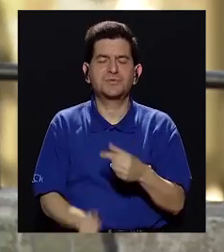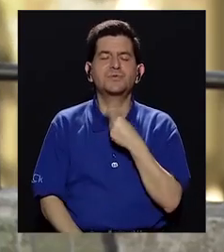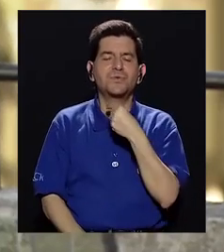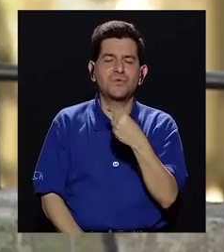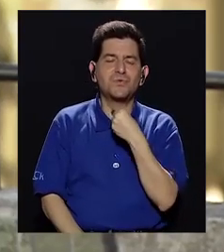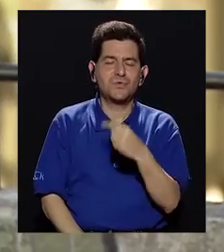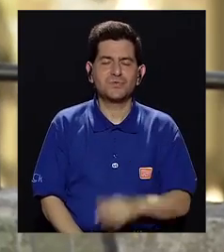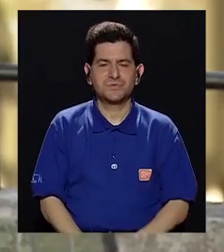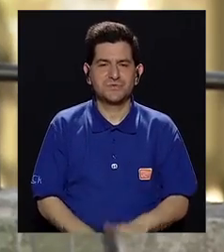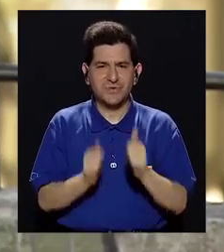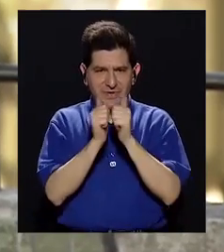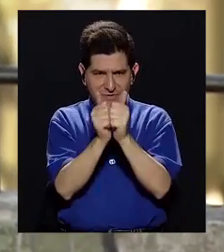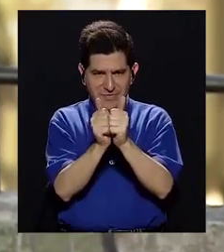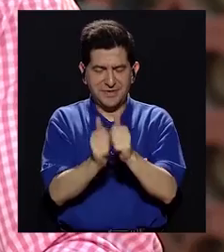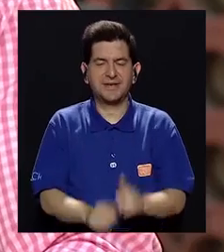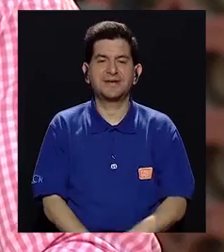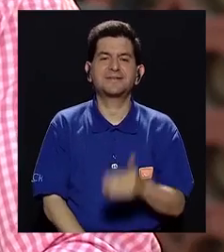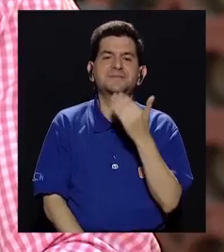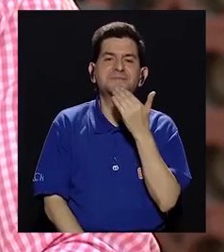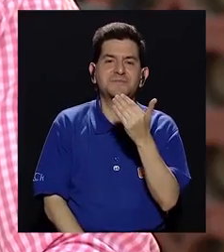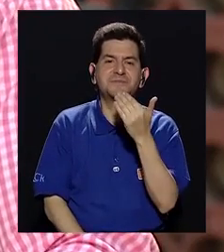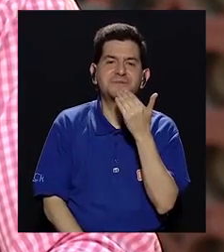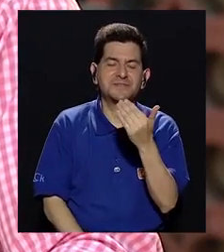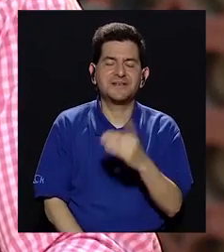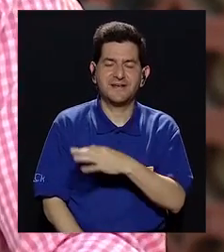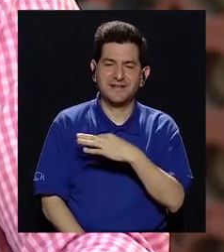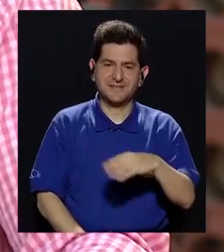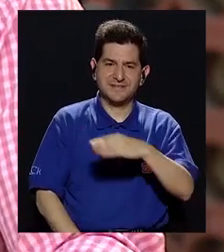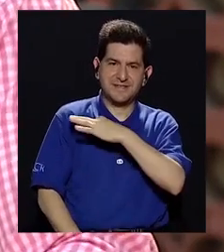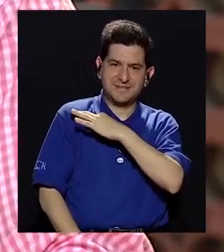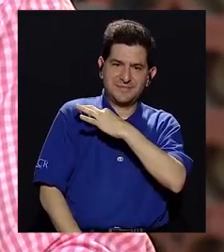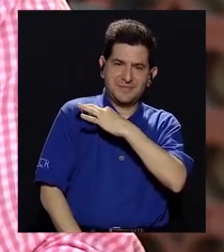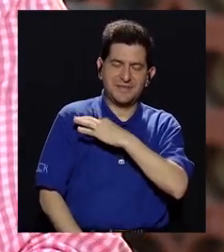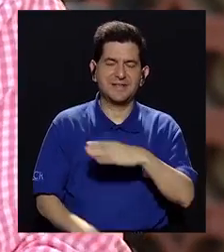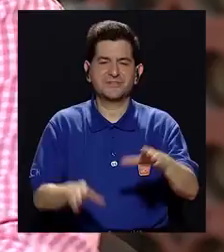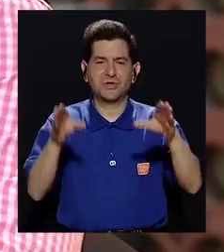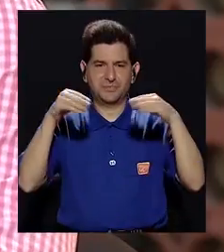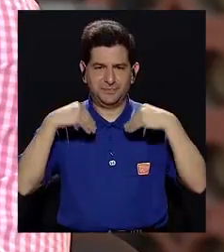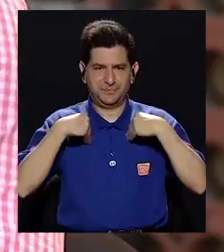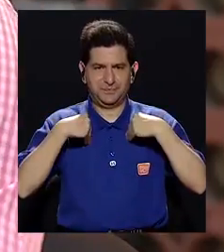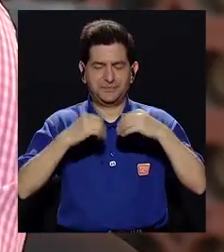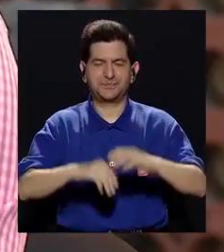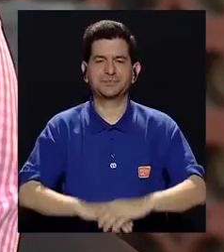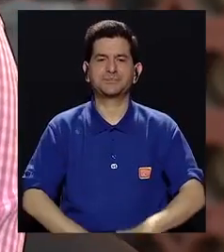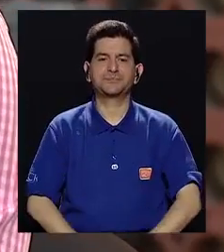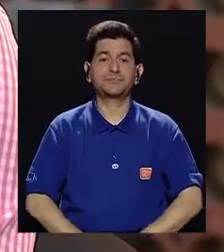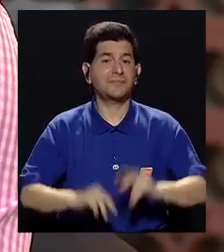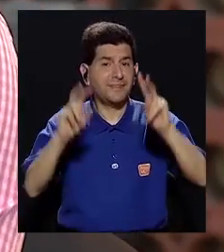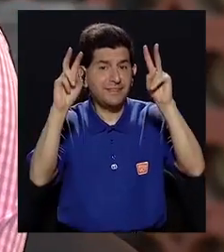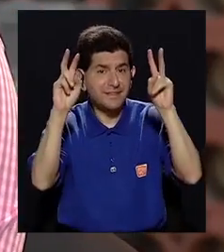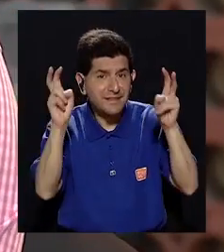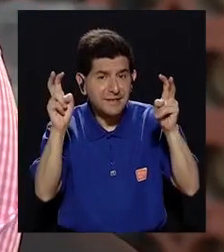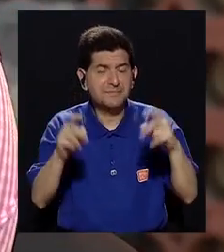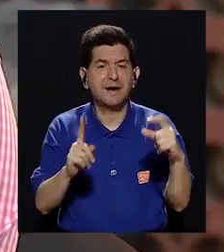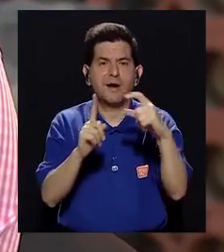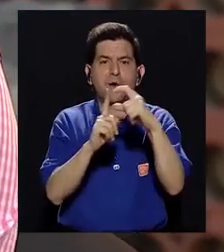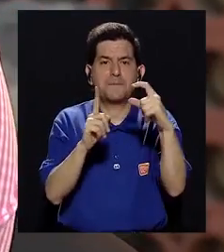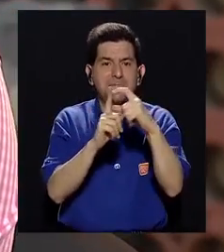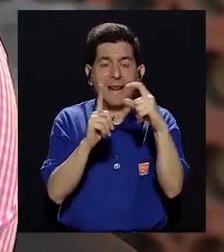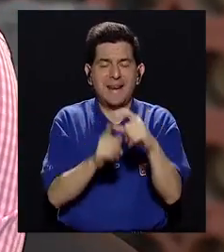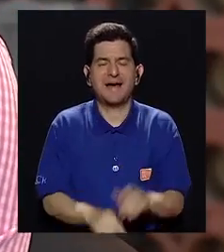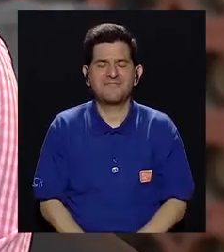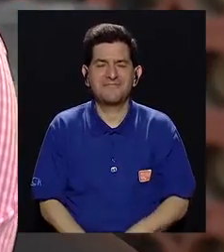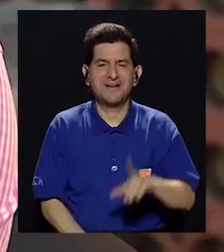un gusto estar aquí con todos ustedes. No, muchísimas gracias por aceptar la invitación. Doctor, bueno, el tema o la